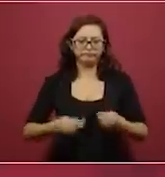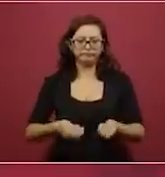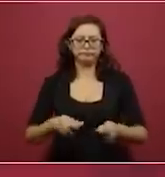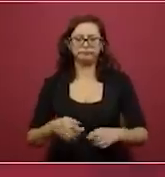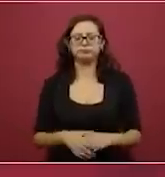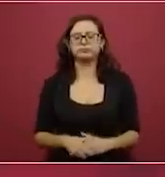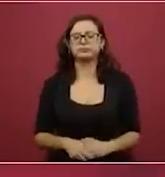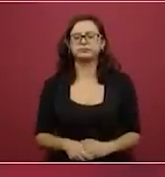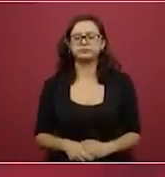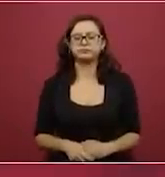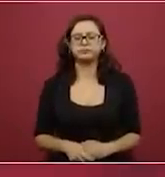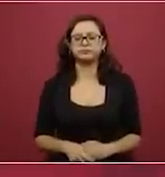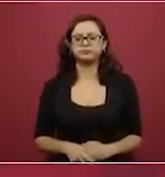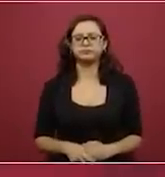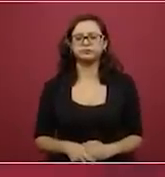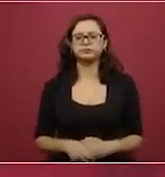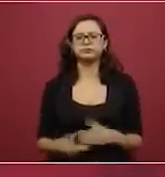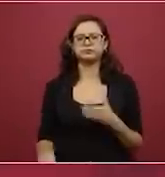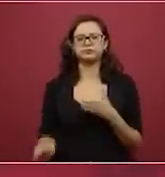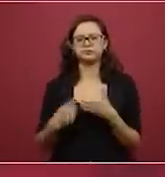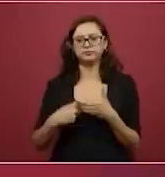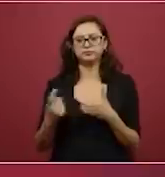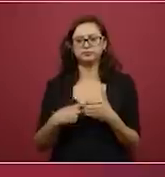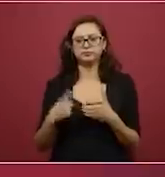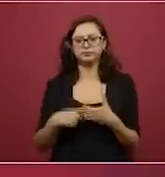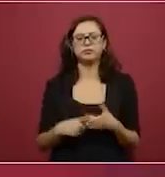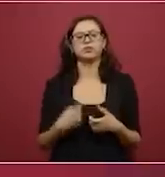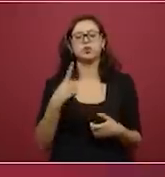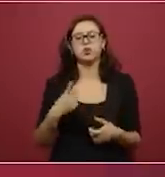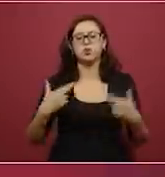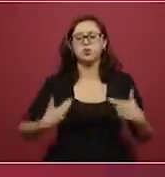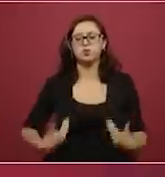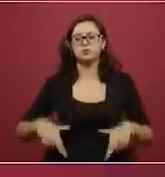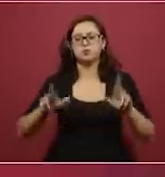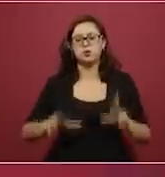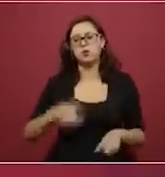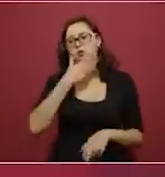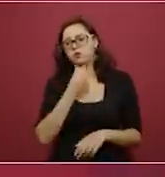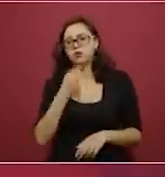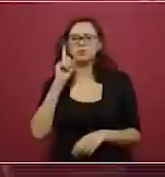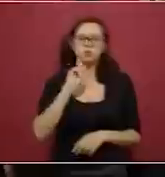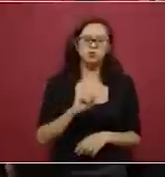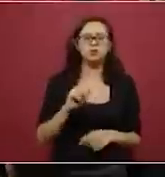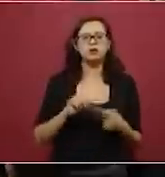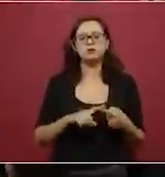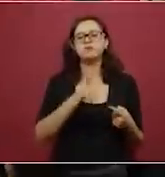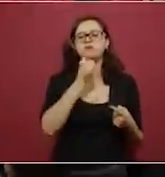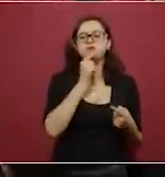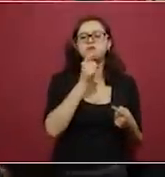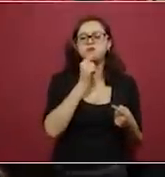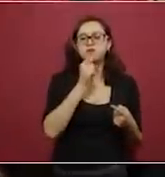está integrada por un representante o una representante de la policía federal